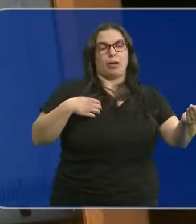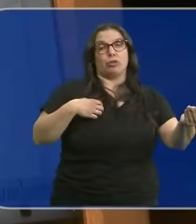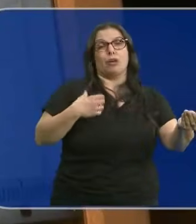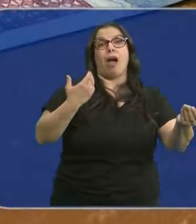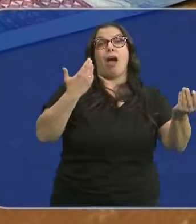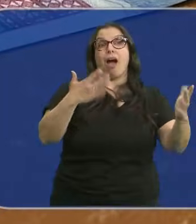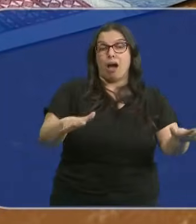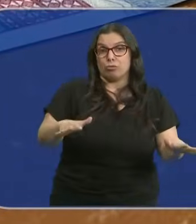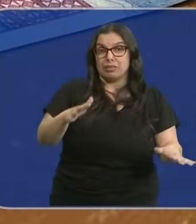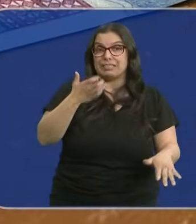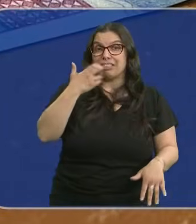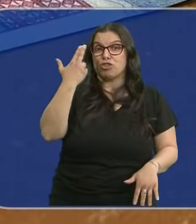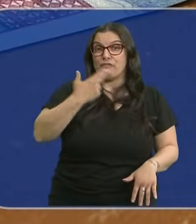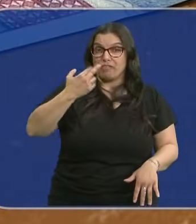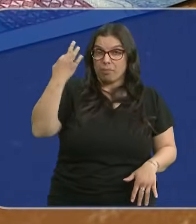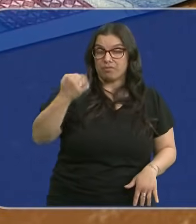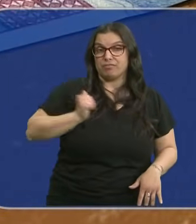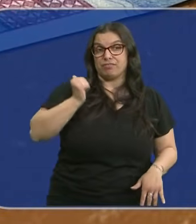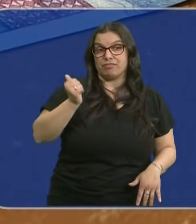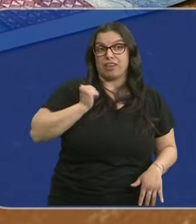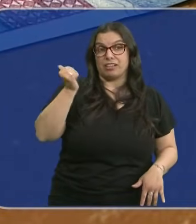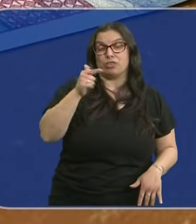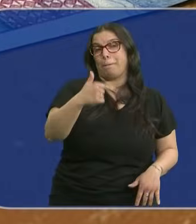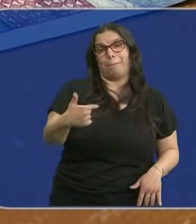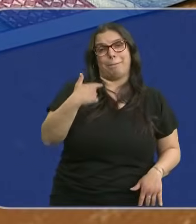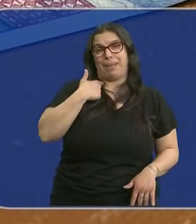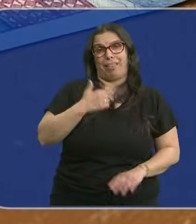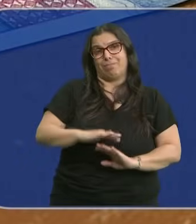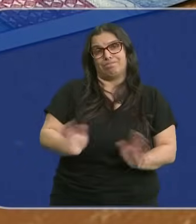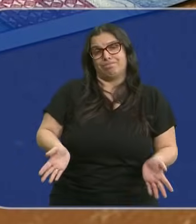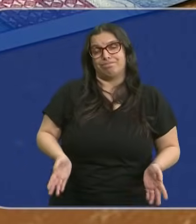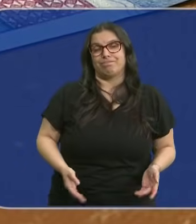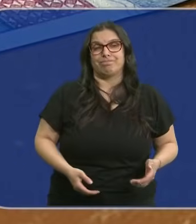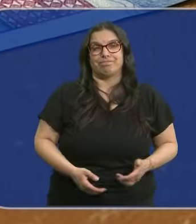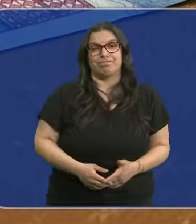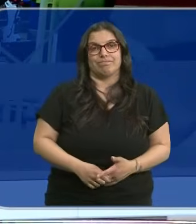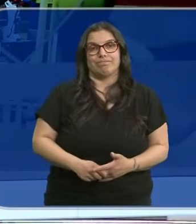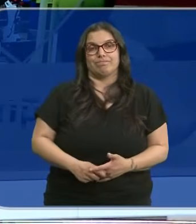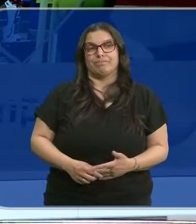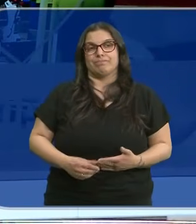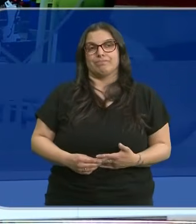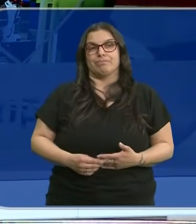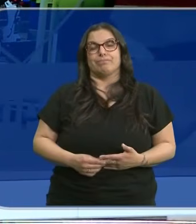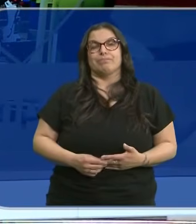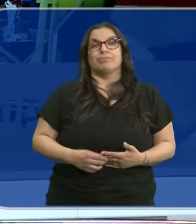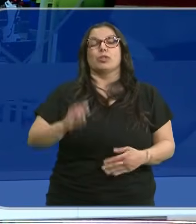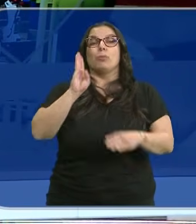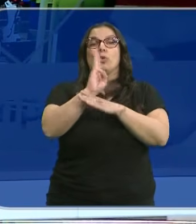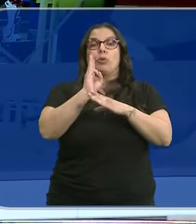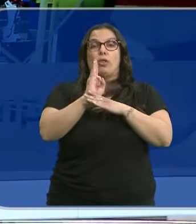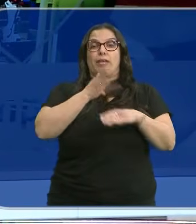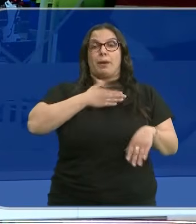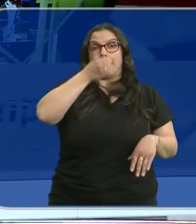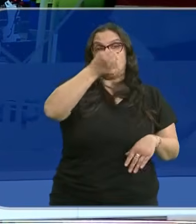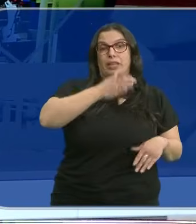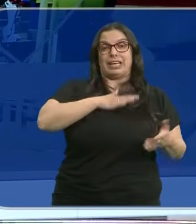en cuenta que si se confirma que es falso, habrán perdido su valor. Los procuradores socialistas de Castilla y